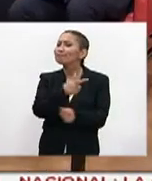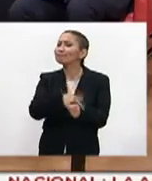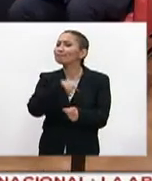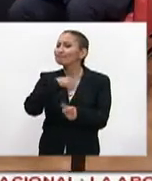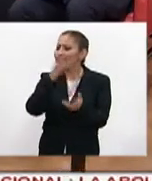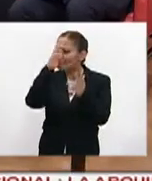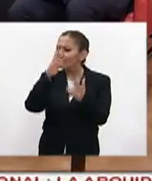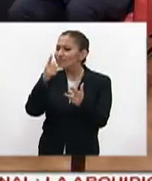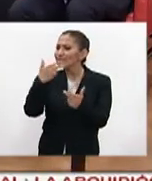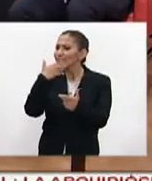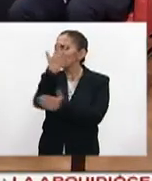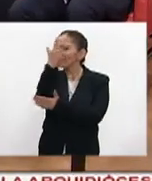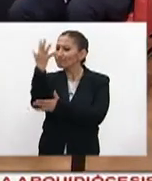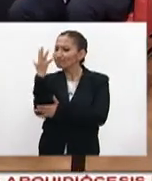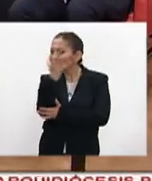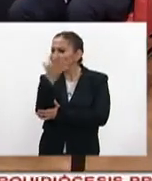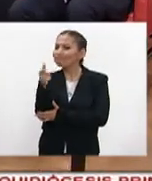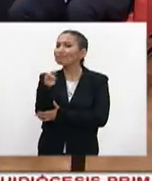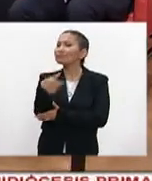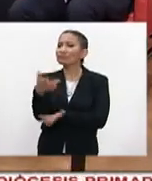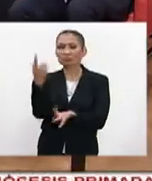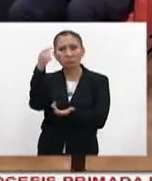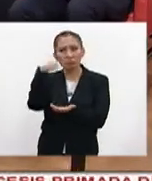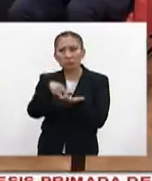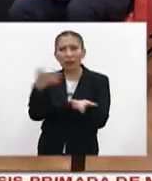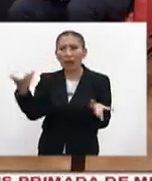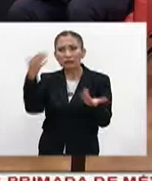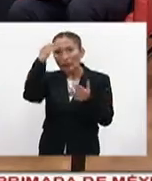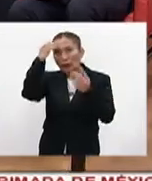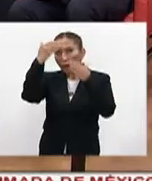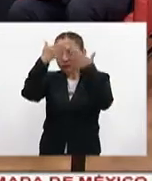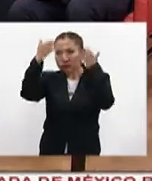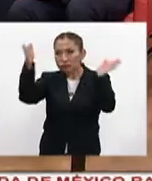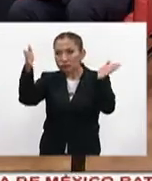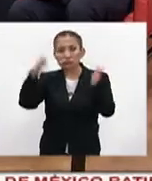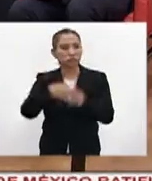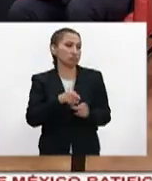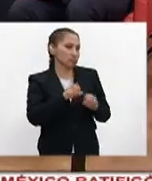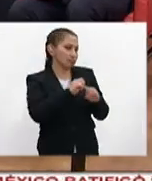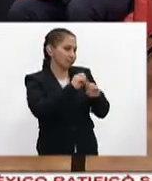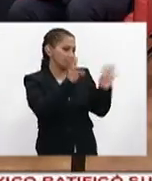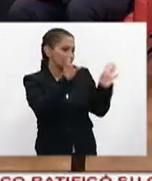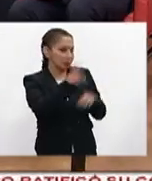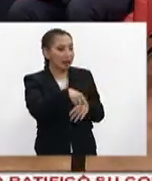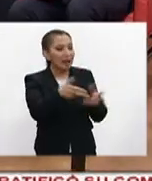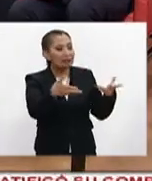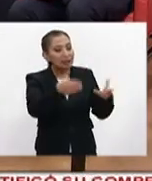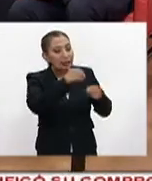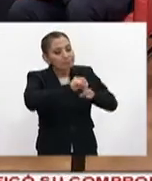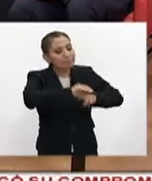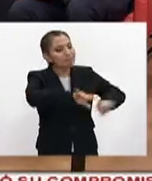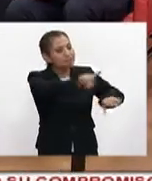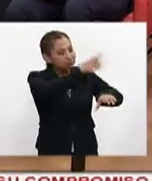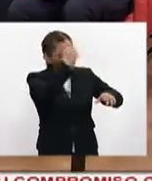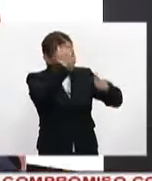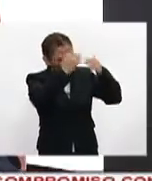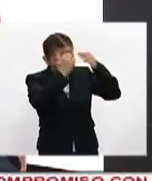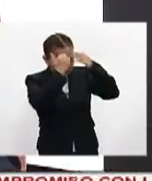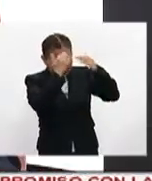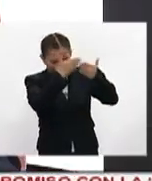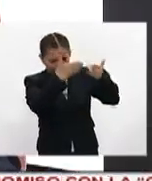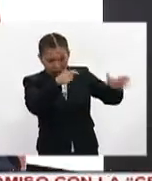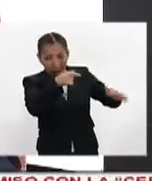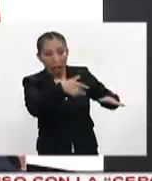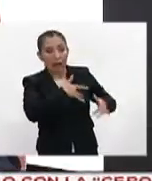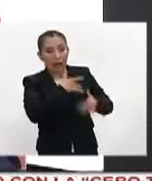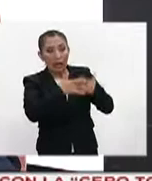al Mérito Forestal? Dentro de otras cosas, supongo que es crear conciencia. Por supuesto, es crear conciencia, pero sobre